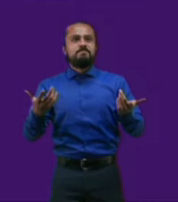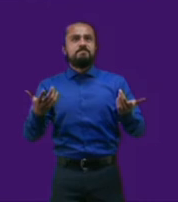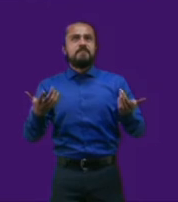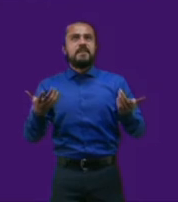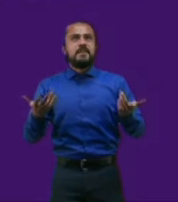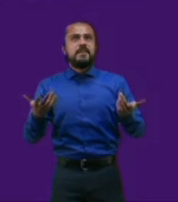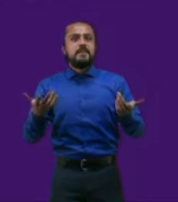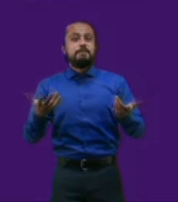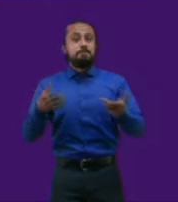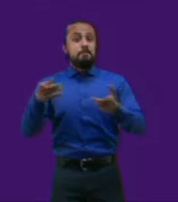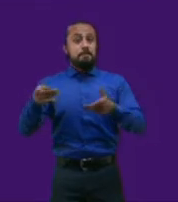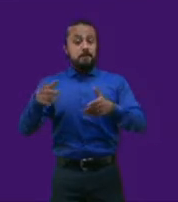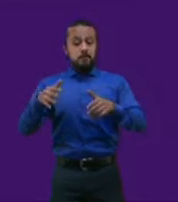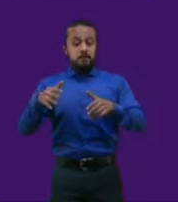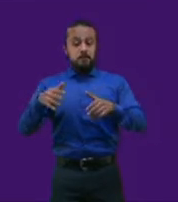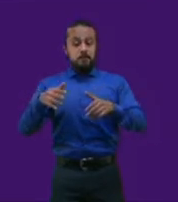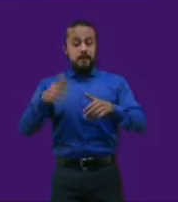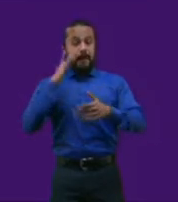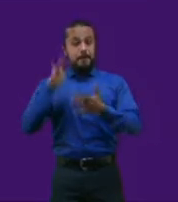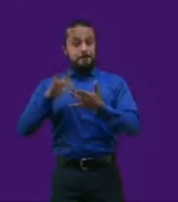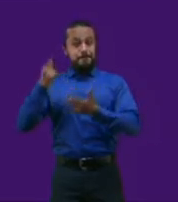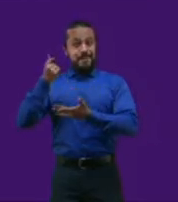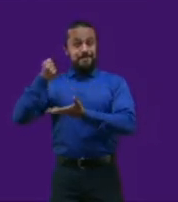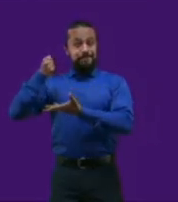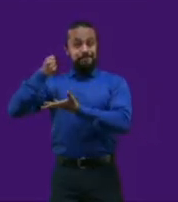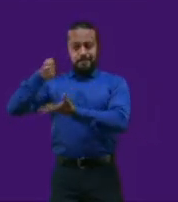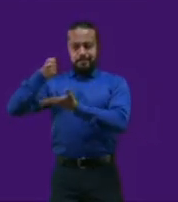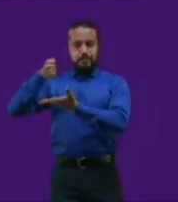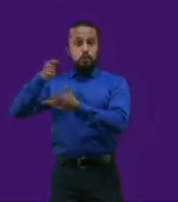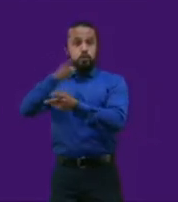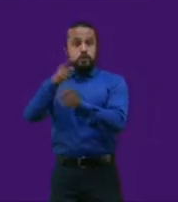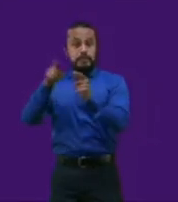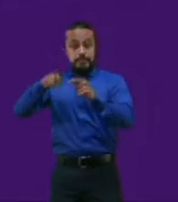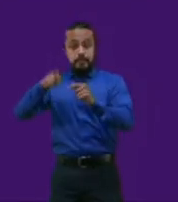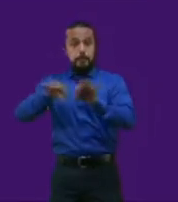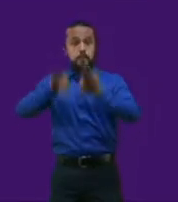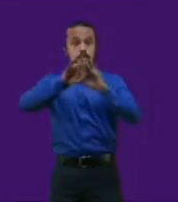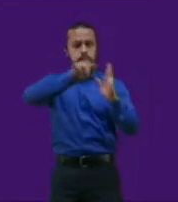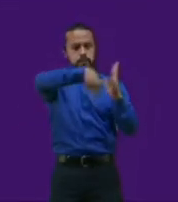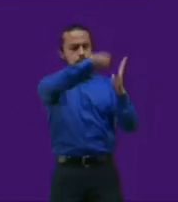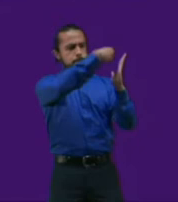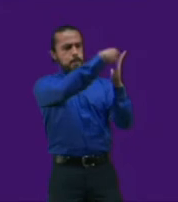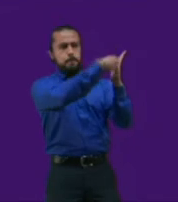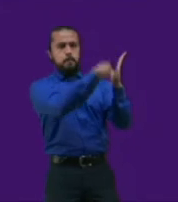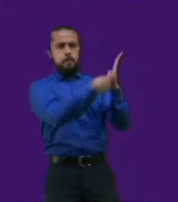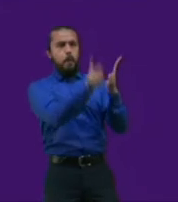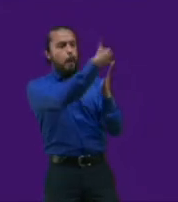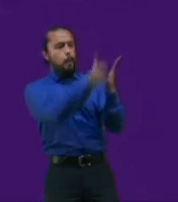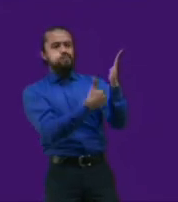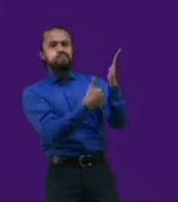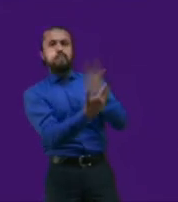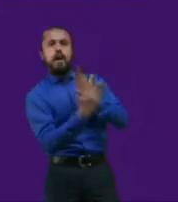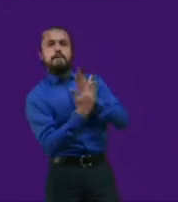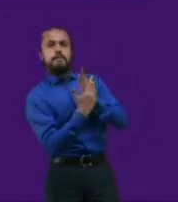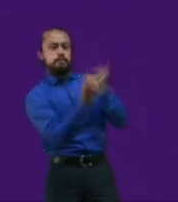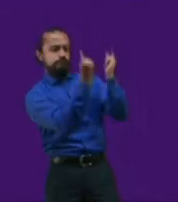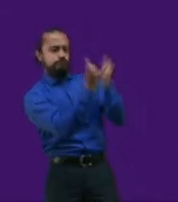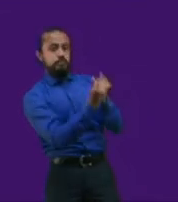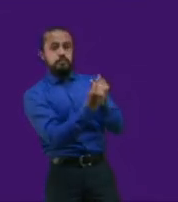de esos estados financieros de tu negocio, entender al principio muchas veces